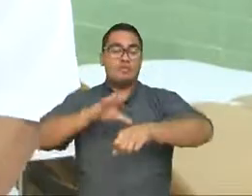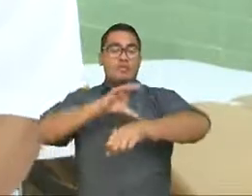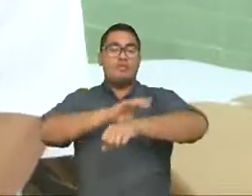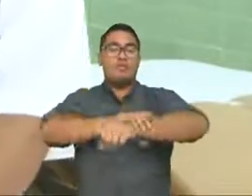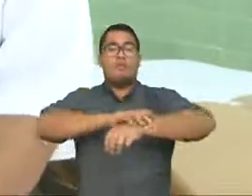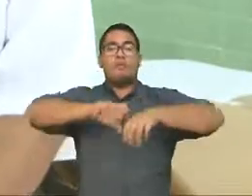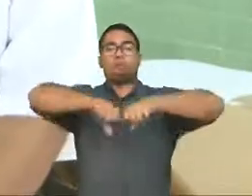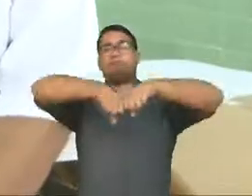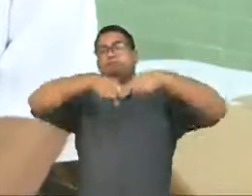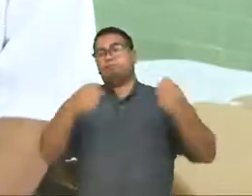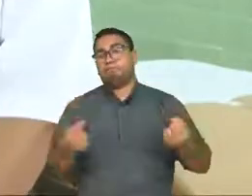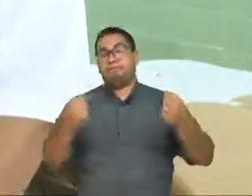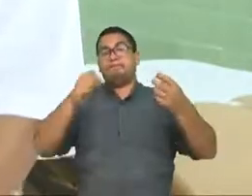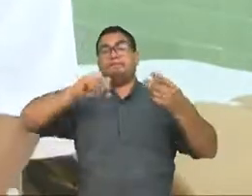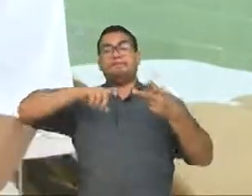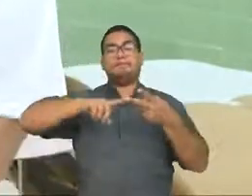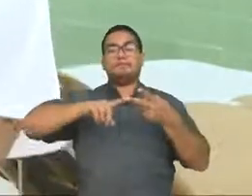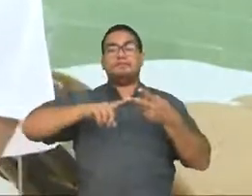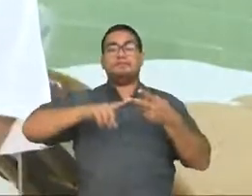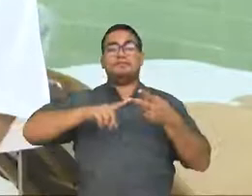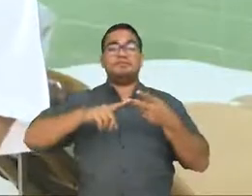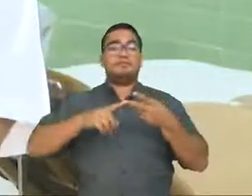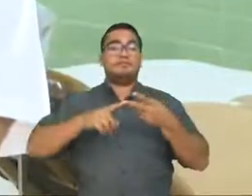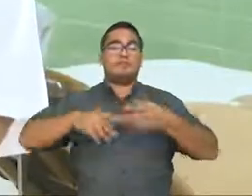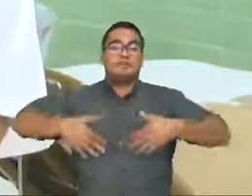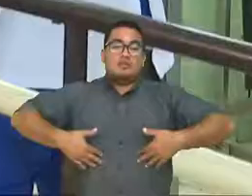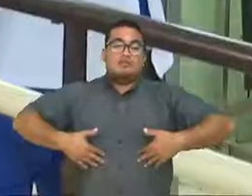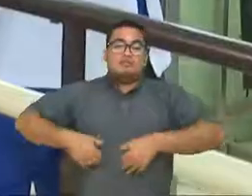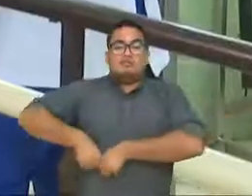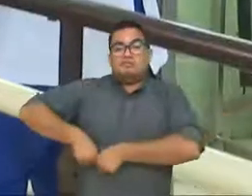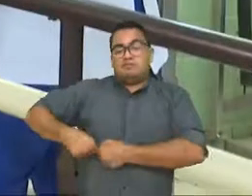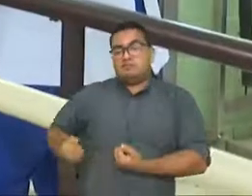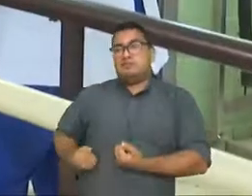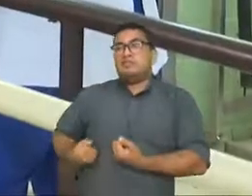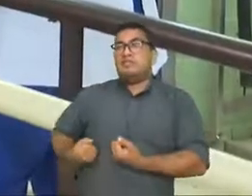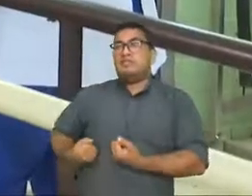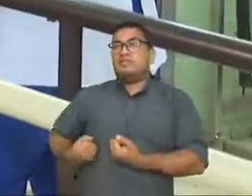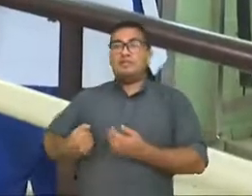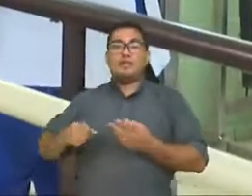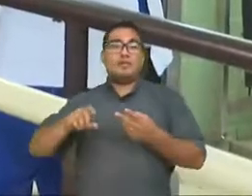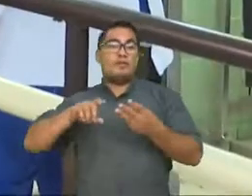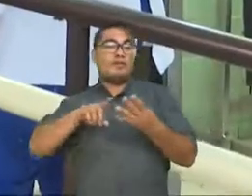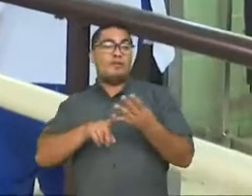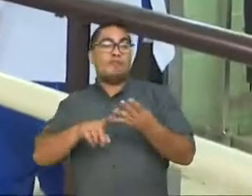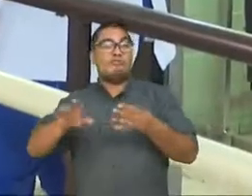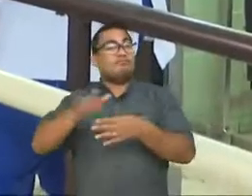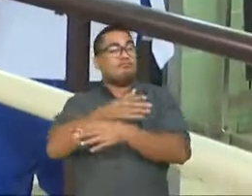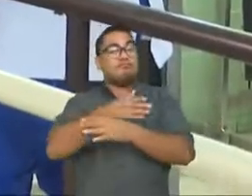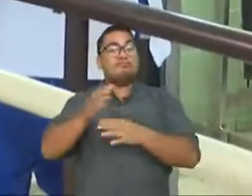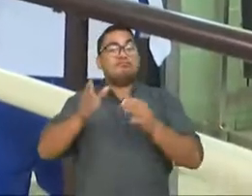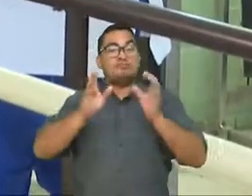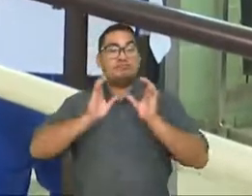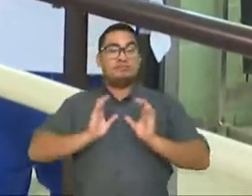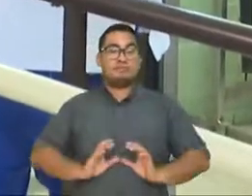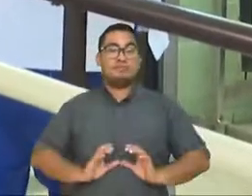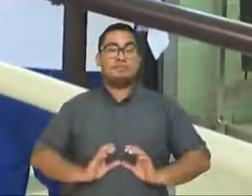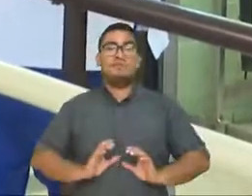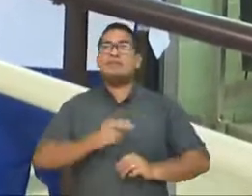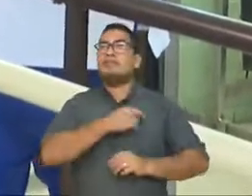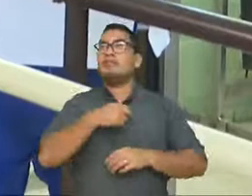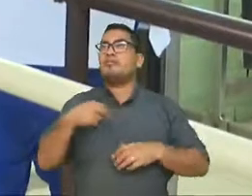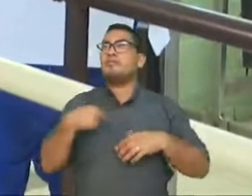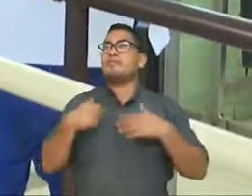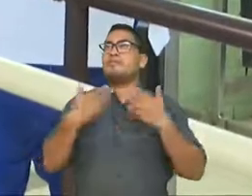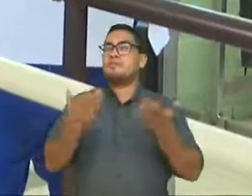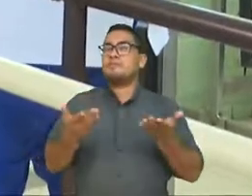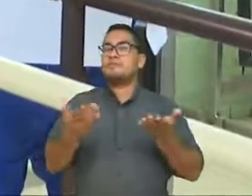pierna, una fractura de miembro superior o una fractura de miembro inferior. Para esto nosotros lo que tenemos que